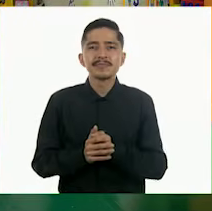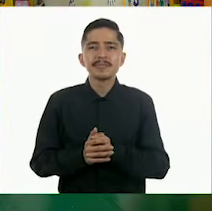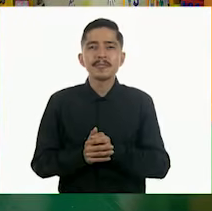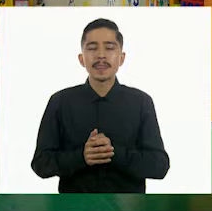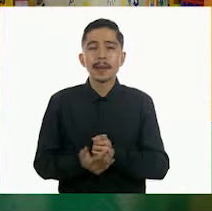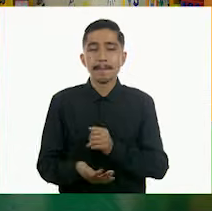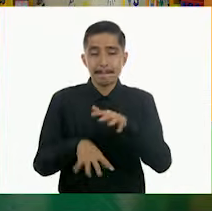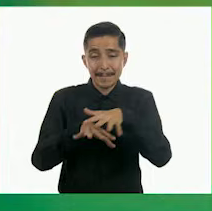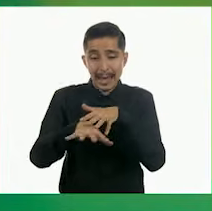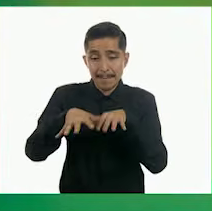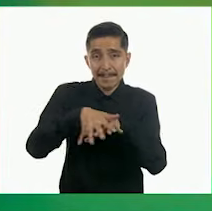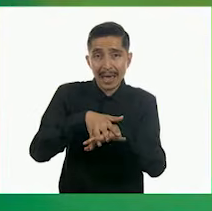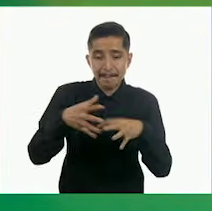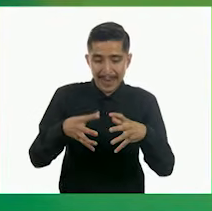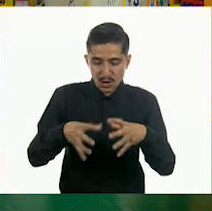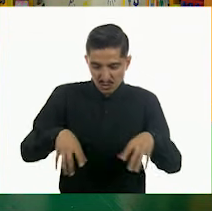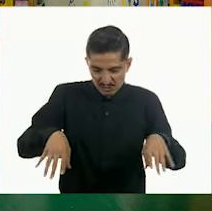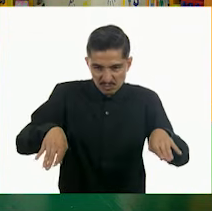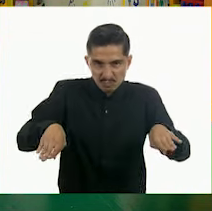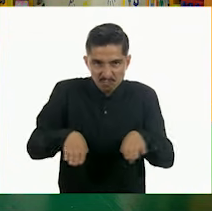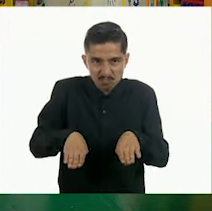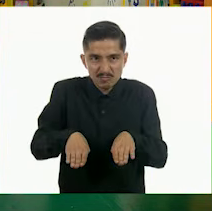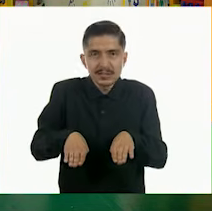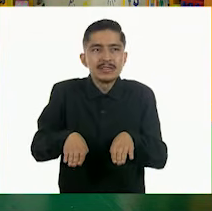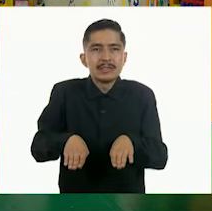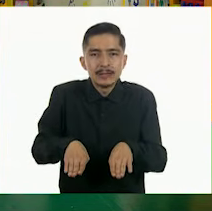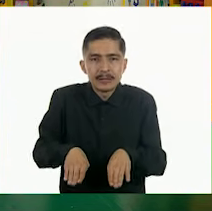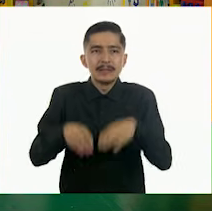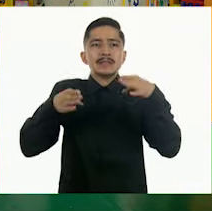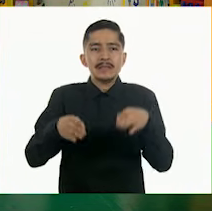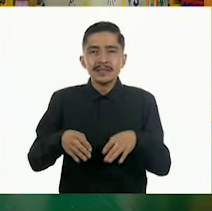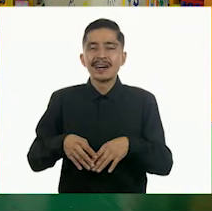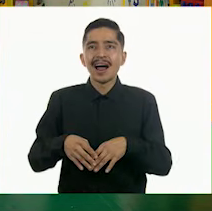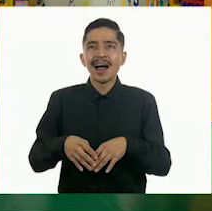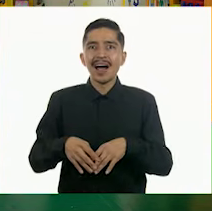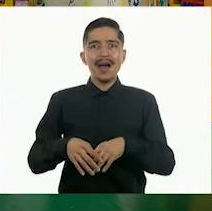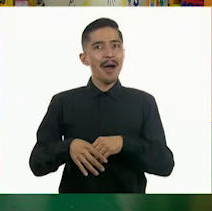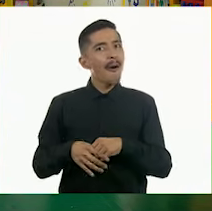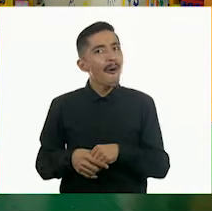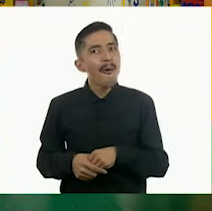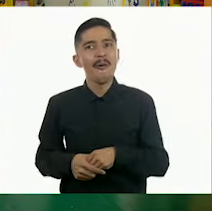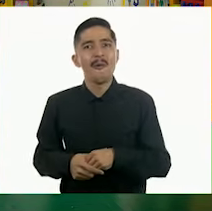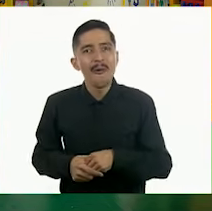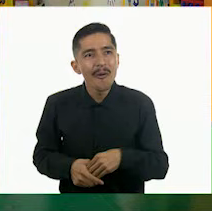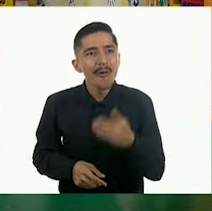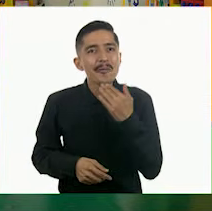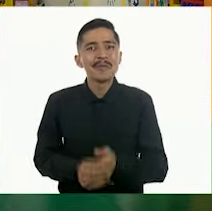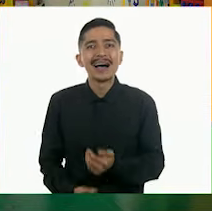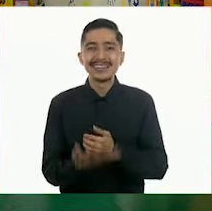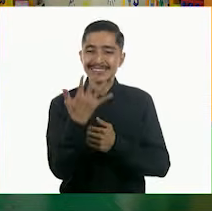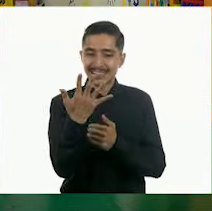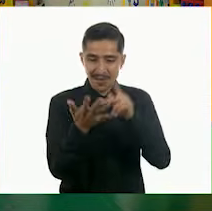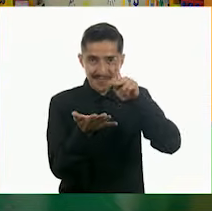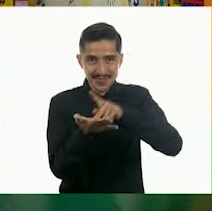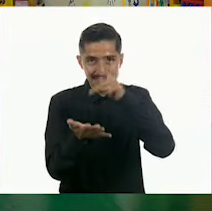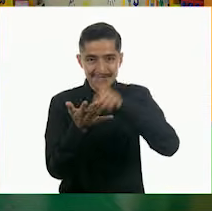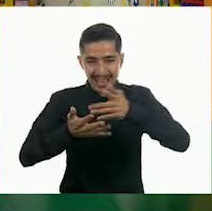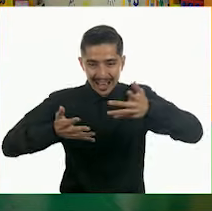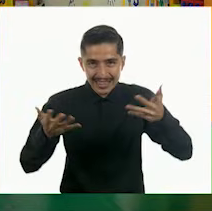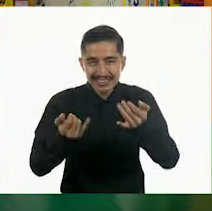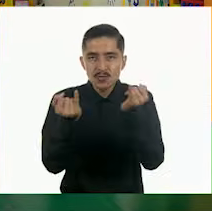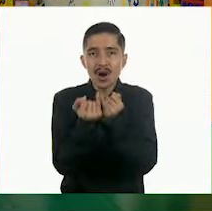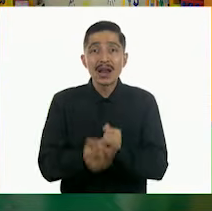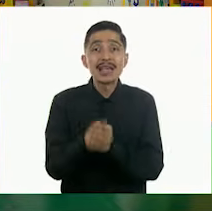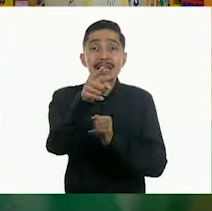entre mis pies y ahora... ¡Ah, sí, sí! Así es. Vamos a hacerlo cinco veces, ¿les parece? Cinco veces. En